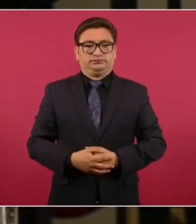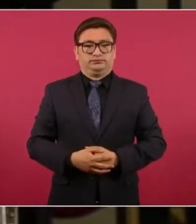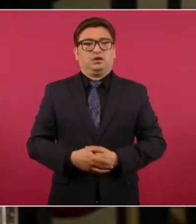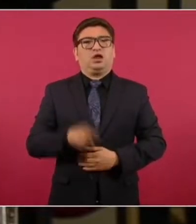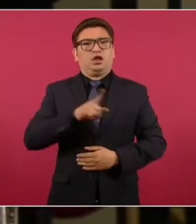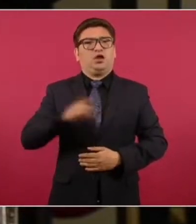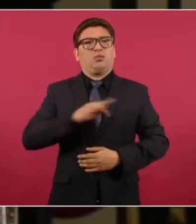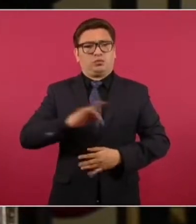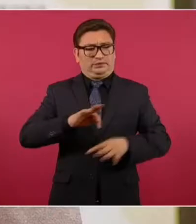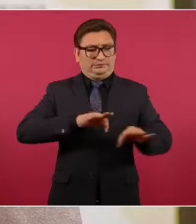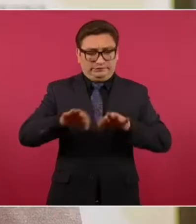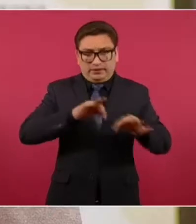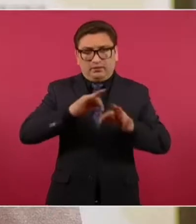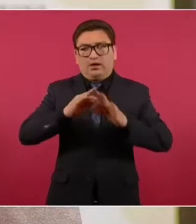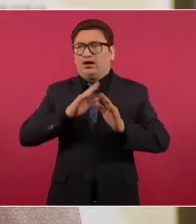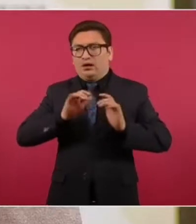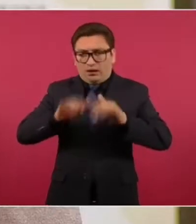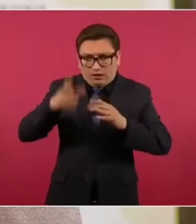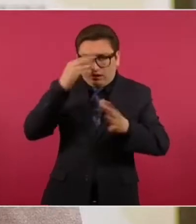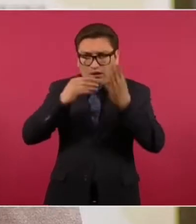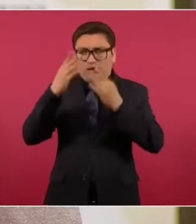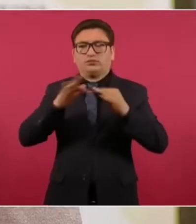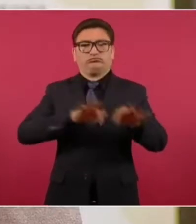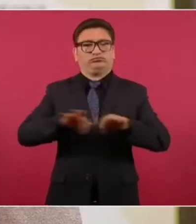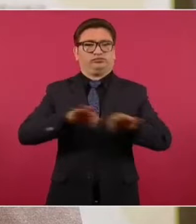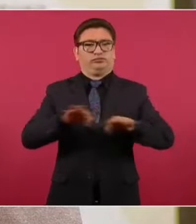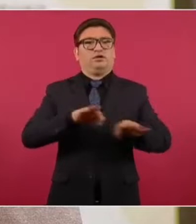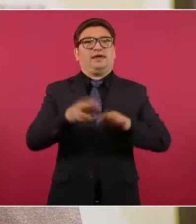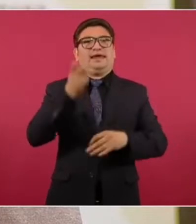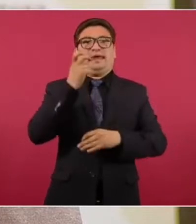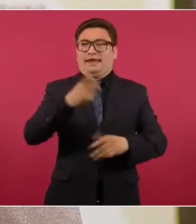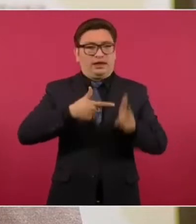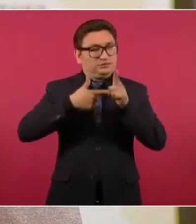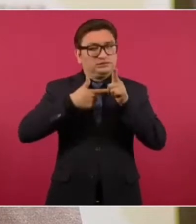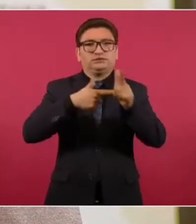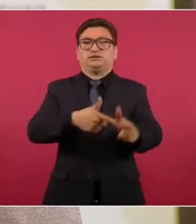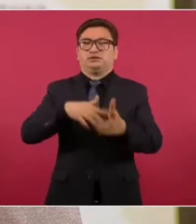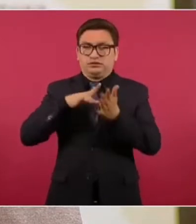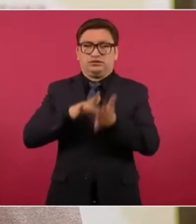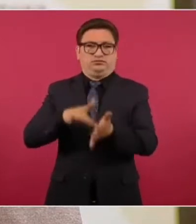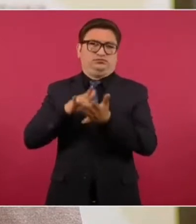pueden trabajar como aprendices, y en eso vamos a seguir.